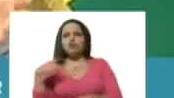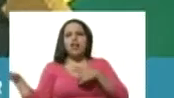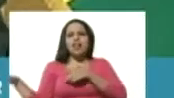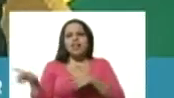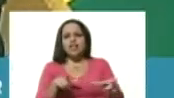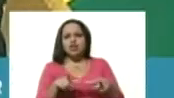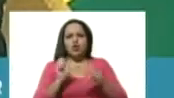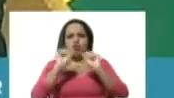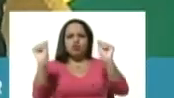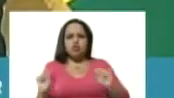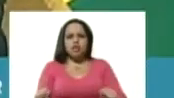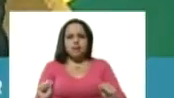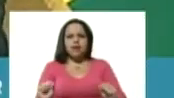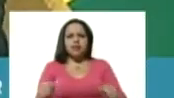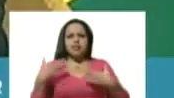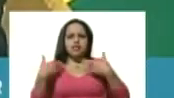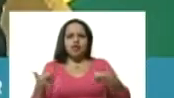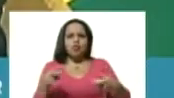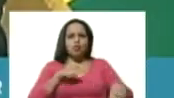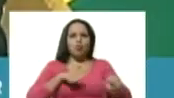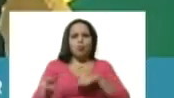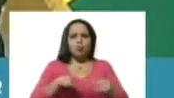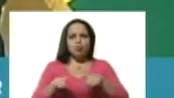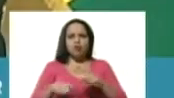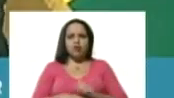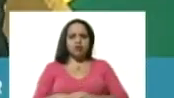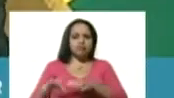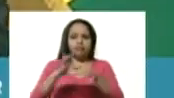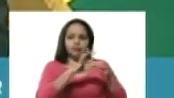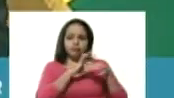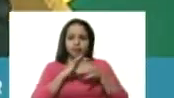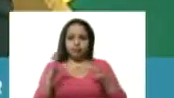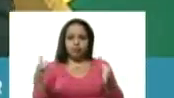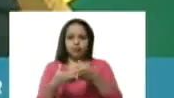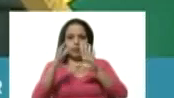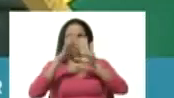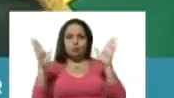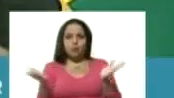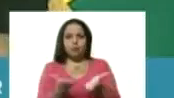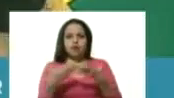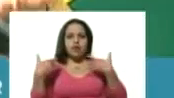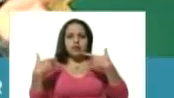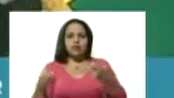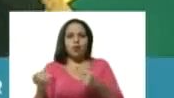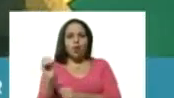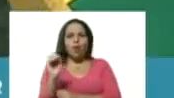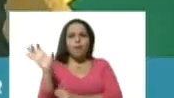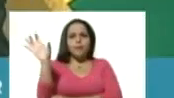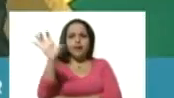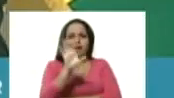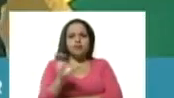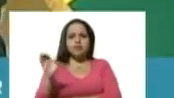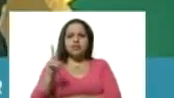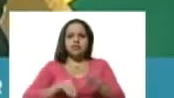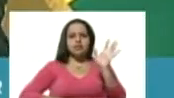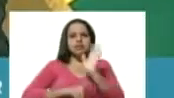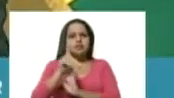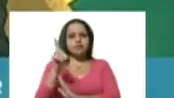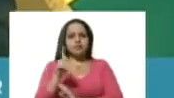los sistemas de salud coordinados, con las alianzas, con la Organización Mundial de la Salud o con los países que vayan